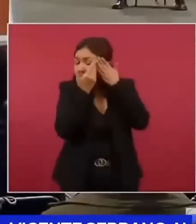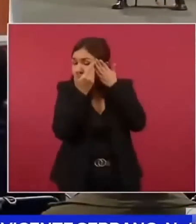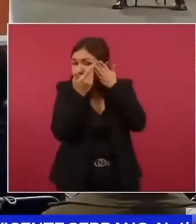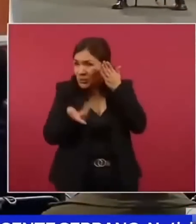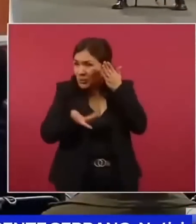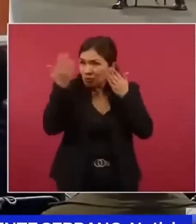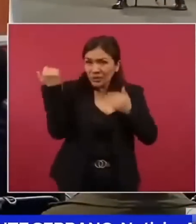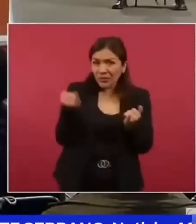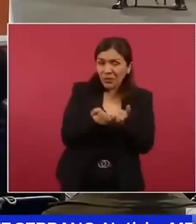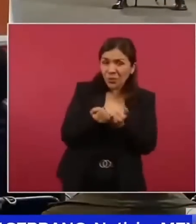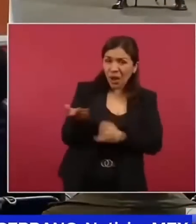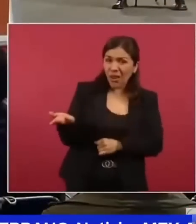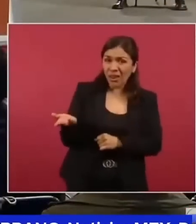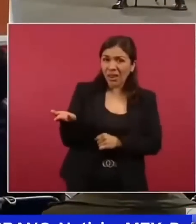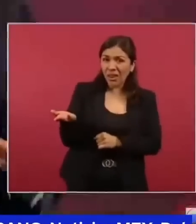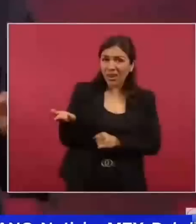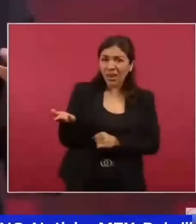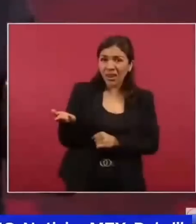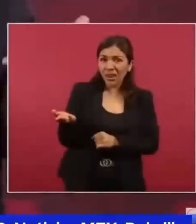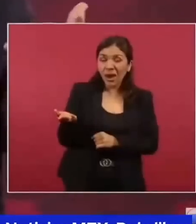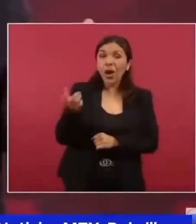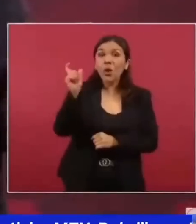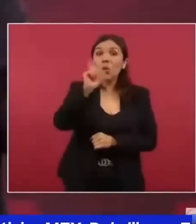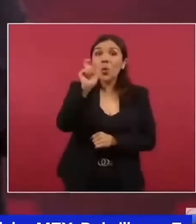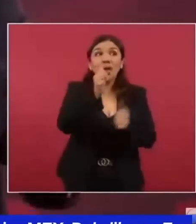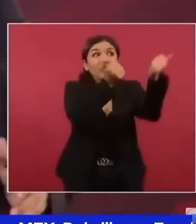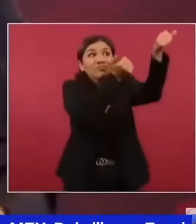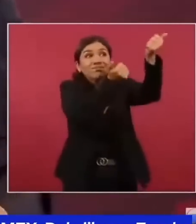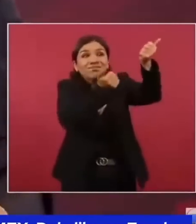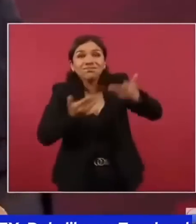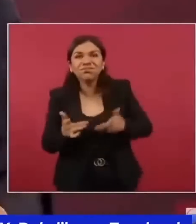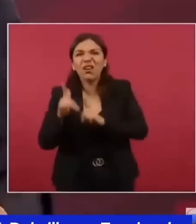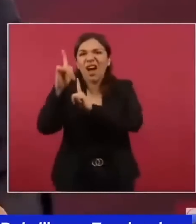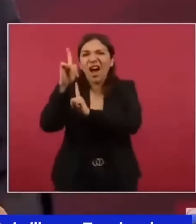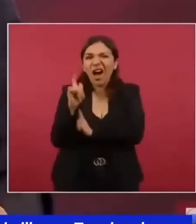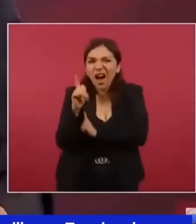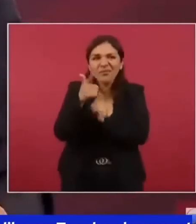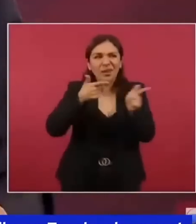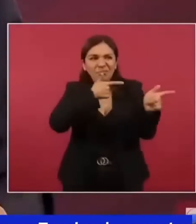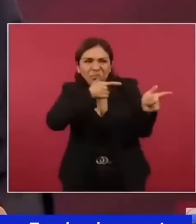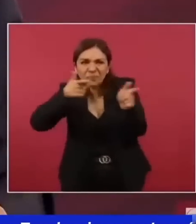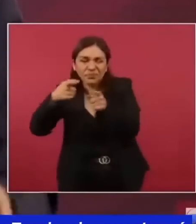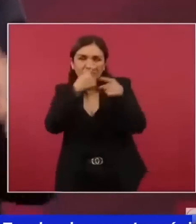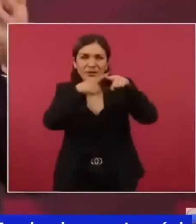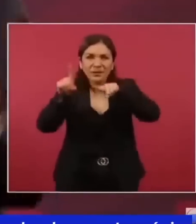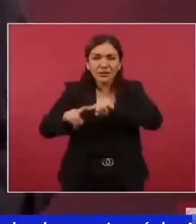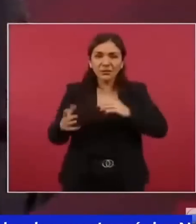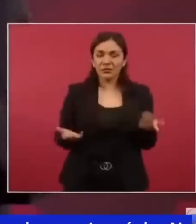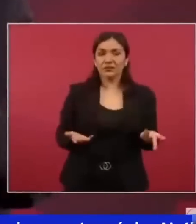¿Tampoco? Cuando introducen armas Estamos hablando